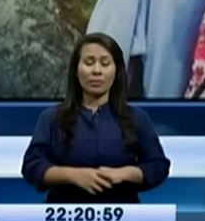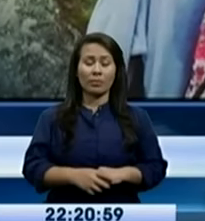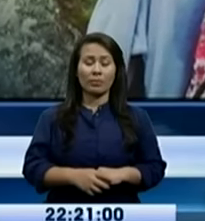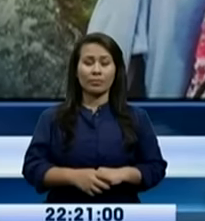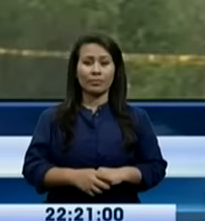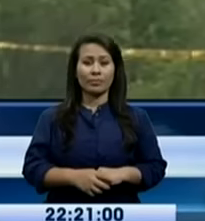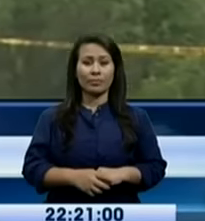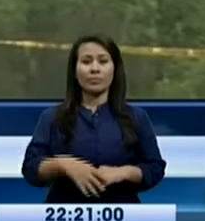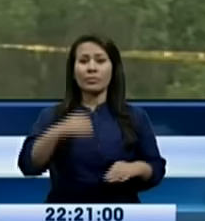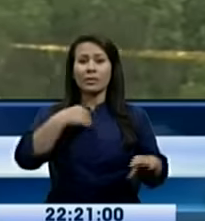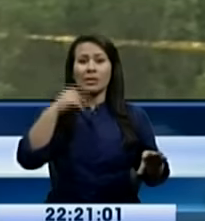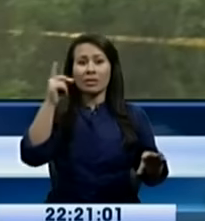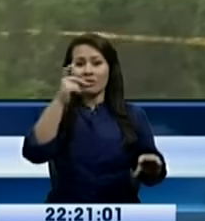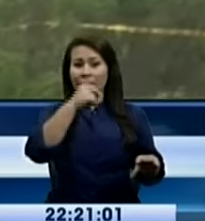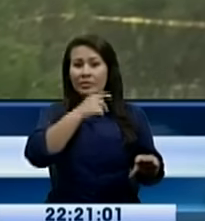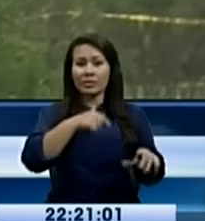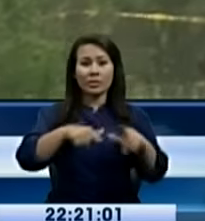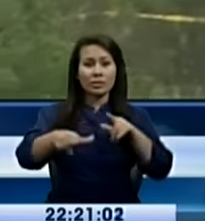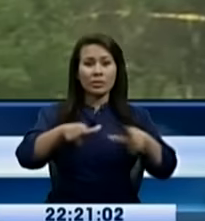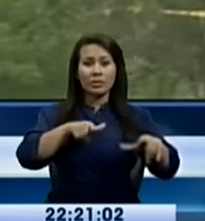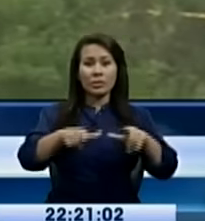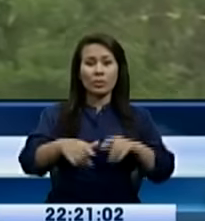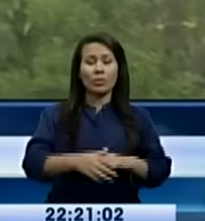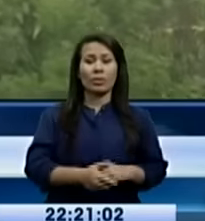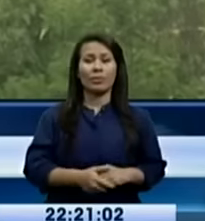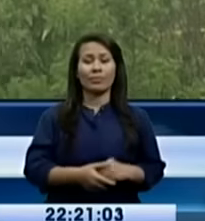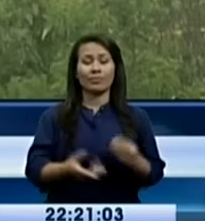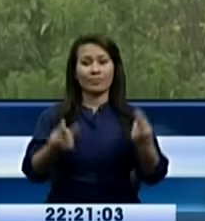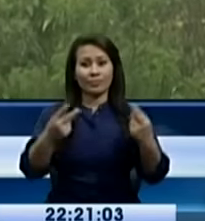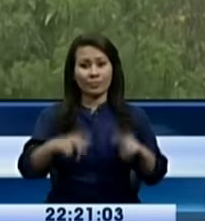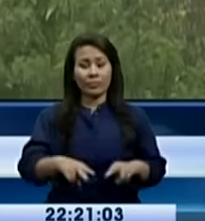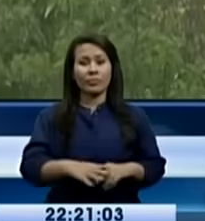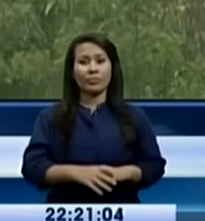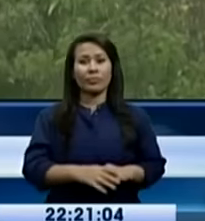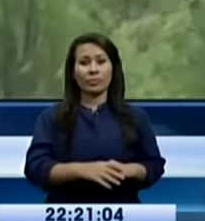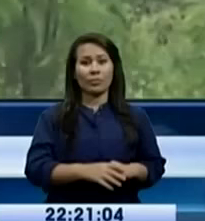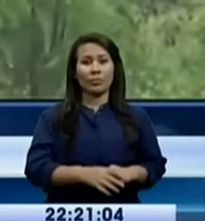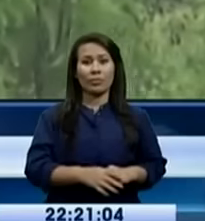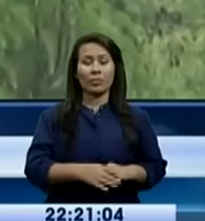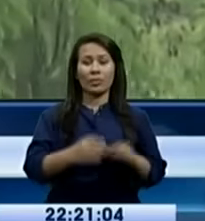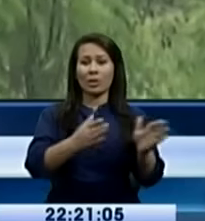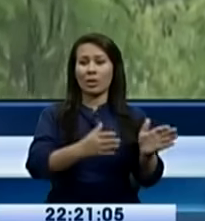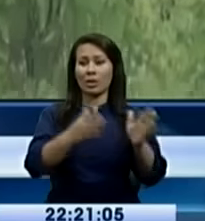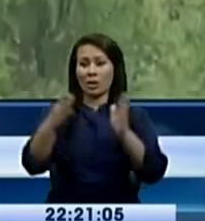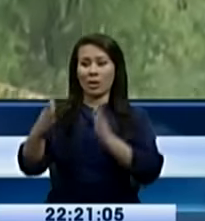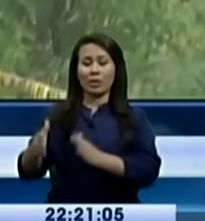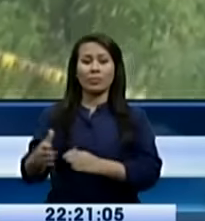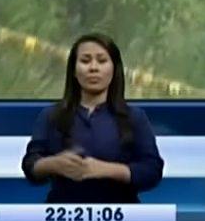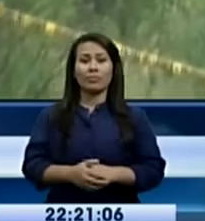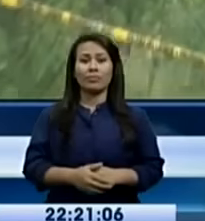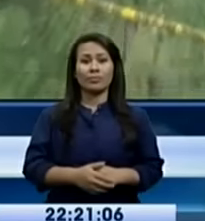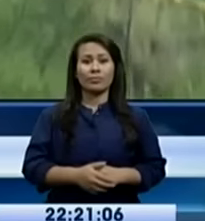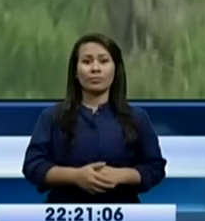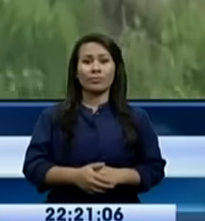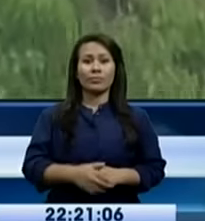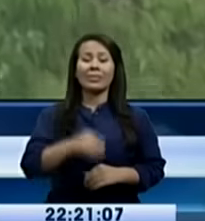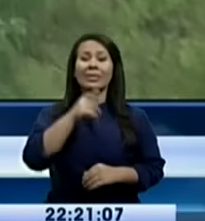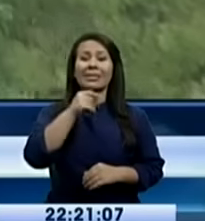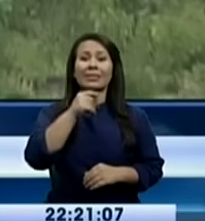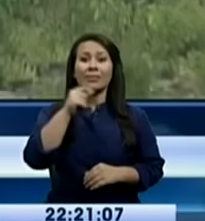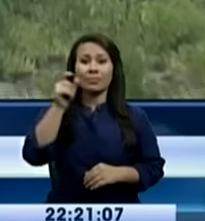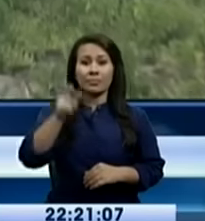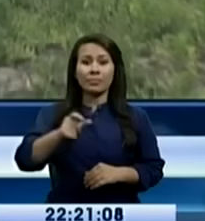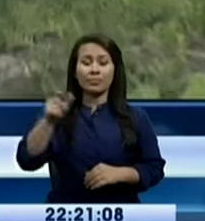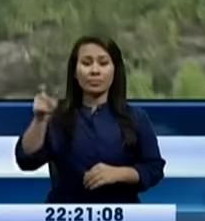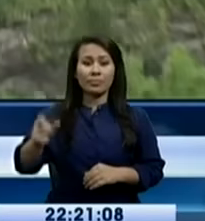de crédito problemas. Y en el caso de que hubiesen tenido algún inconveniente, no eran las personas a las que ellas